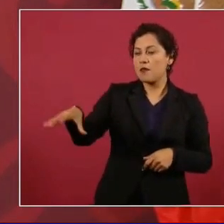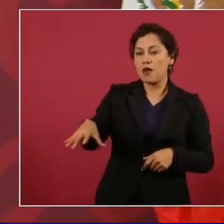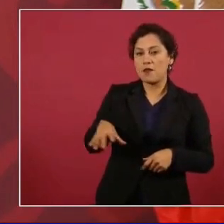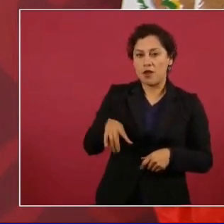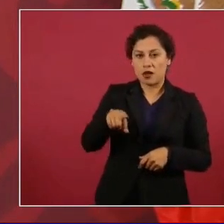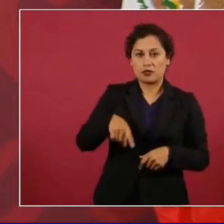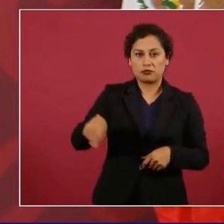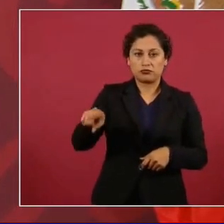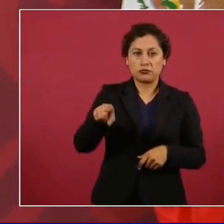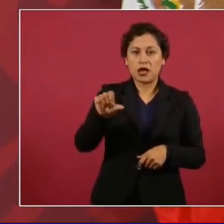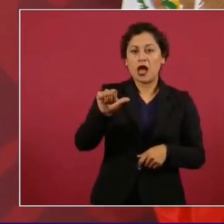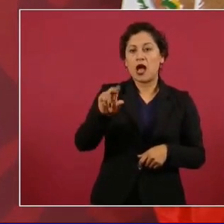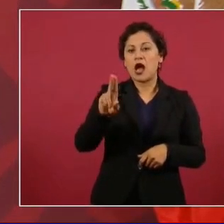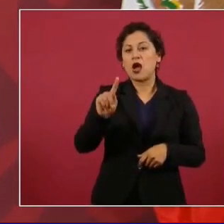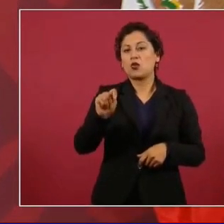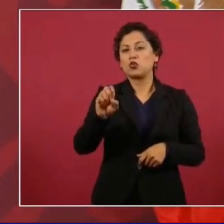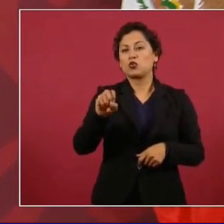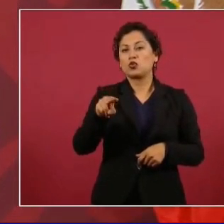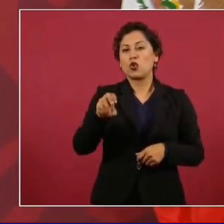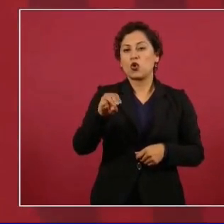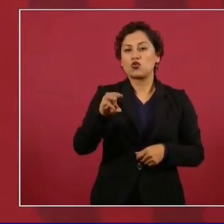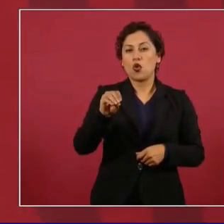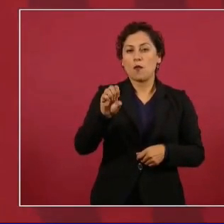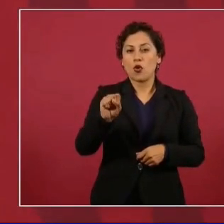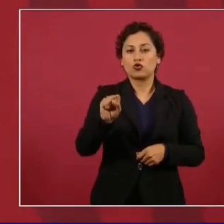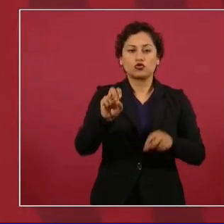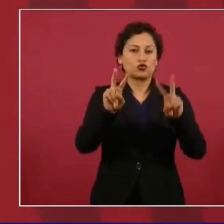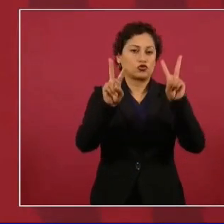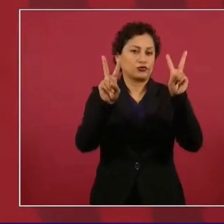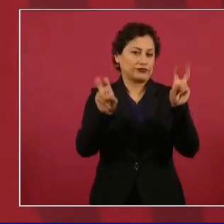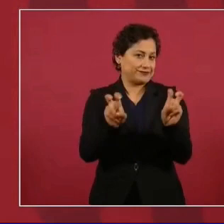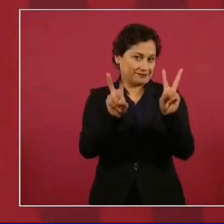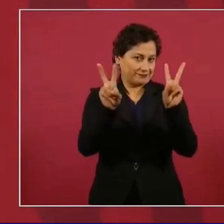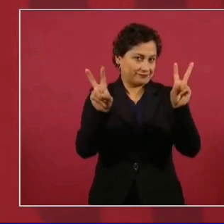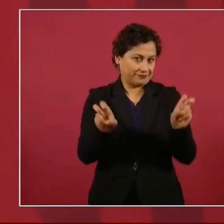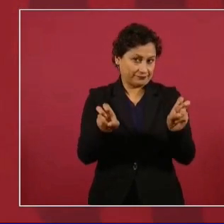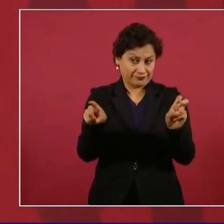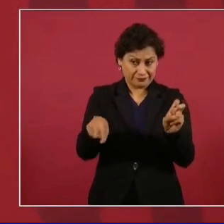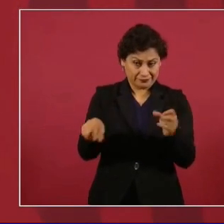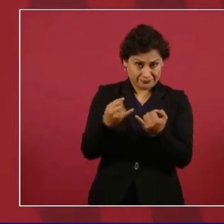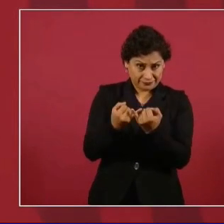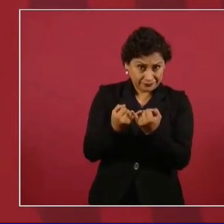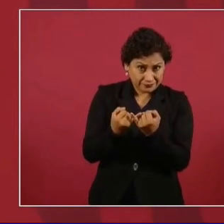de autónomos es un decir, son autónomos del pueblo,